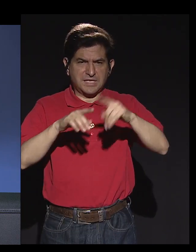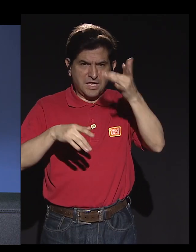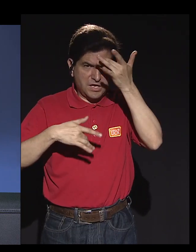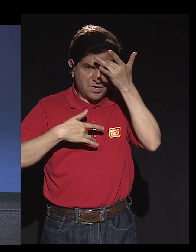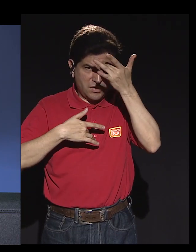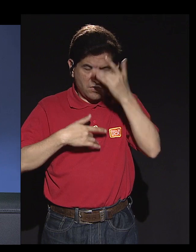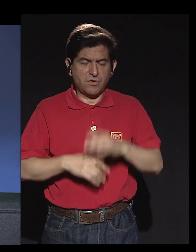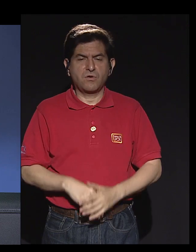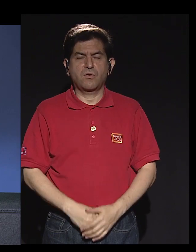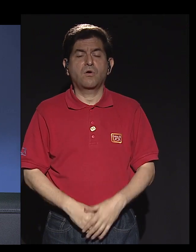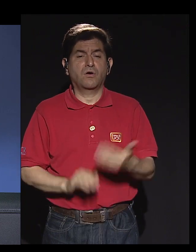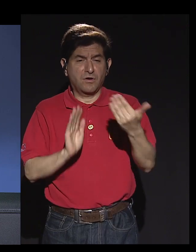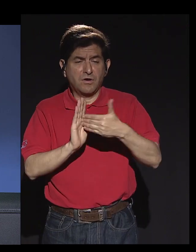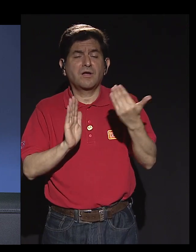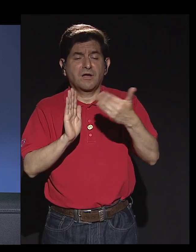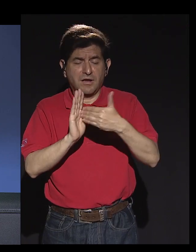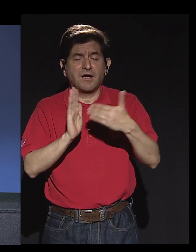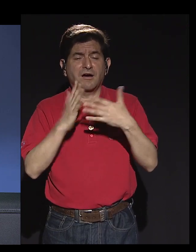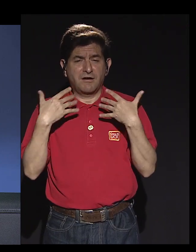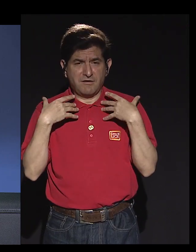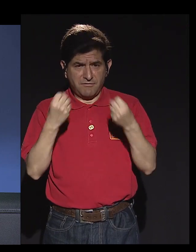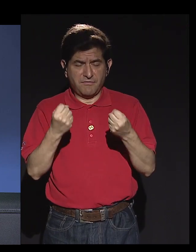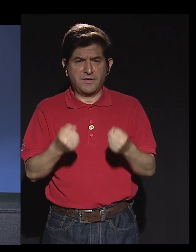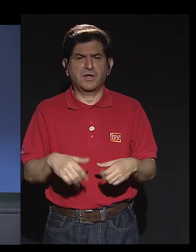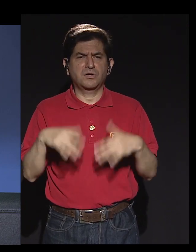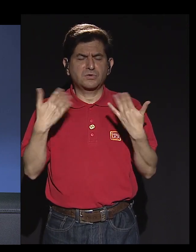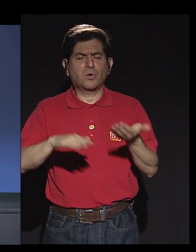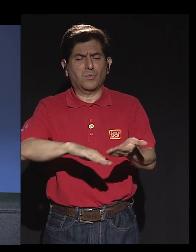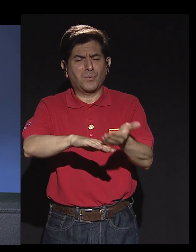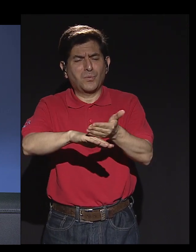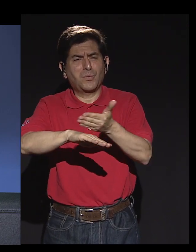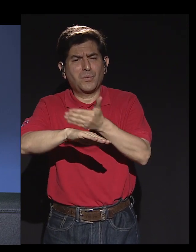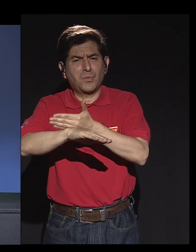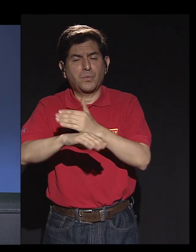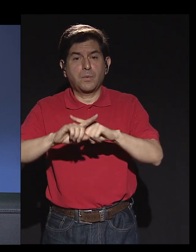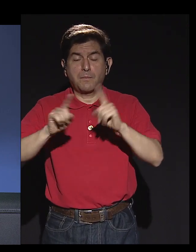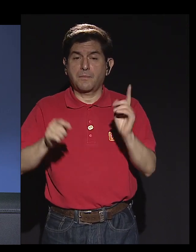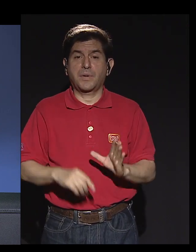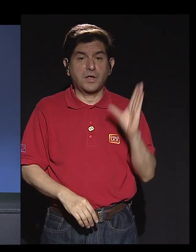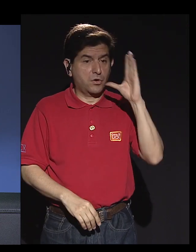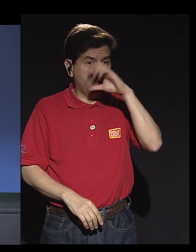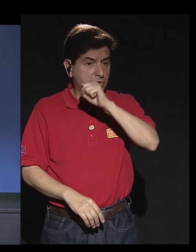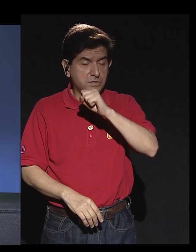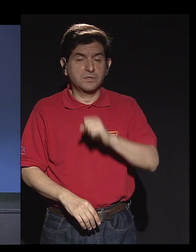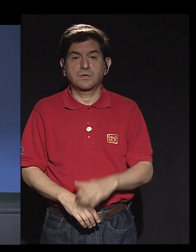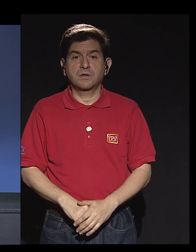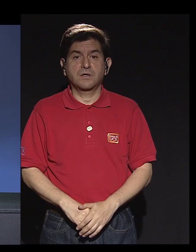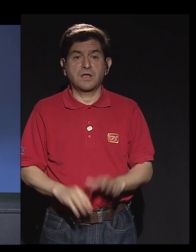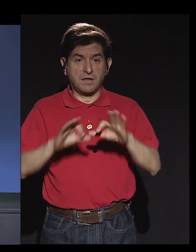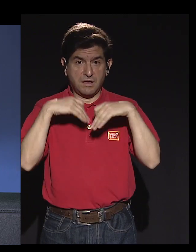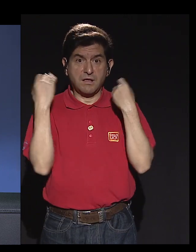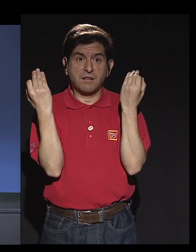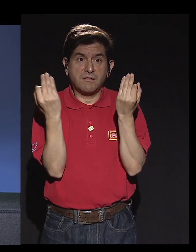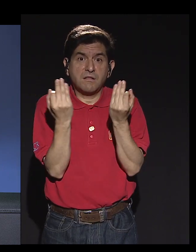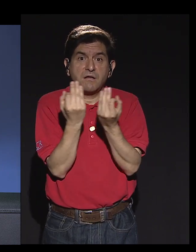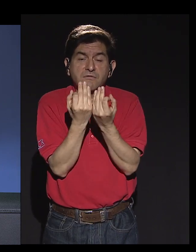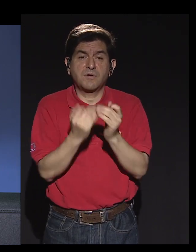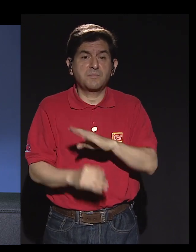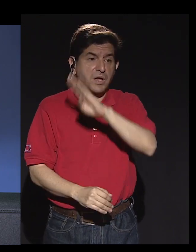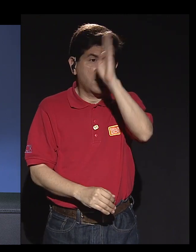5 patologías que están causando mucho daño a nivel de la salud, ya bastante avanzado, y que no se logró descubrir, y la